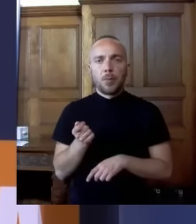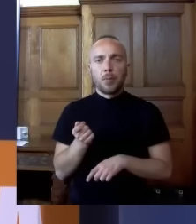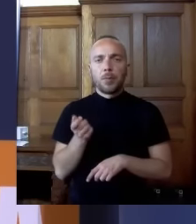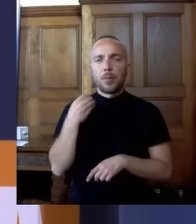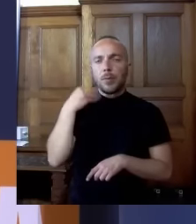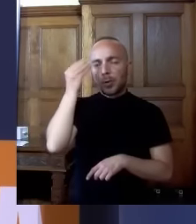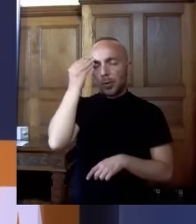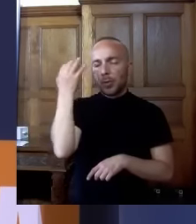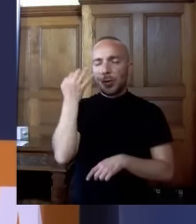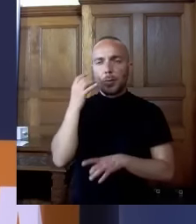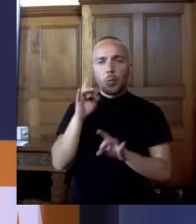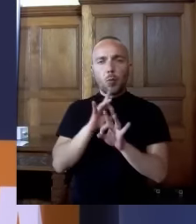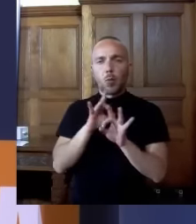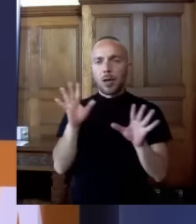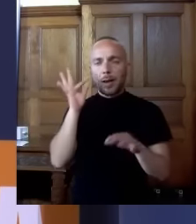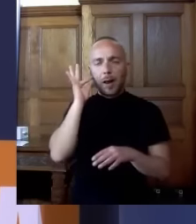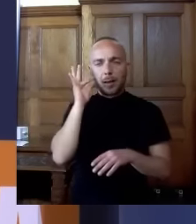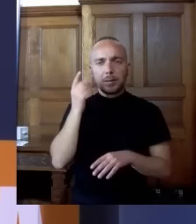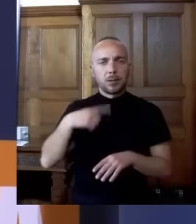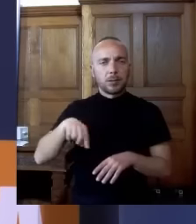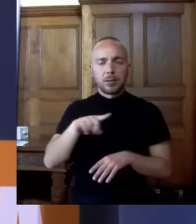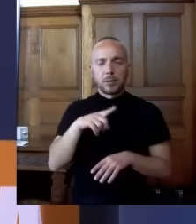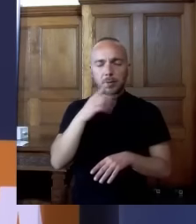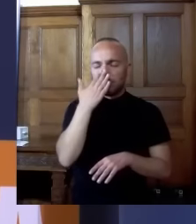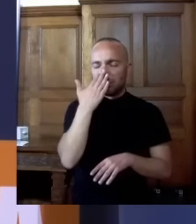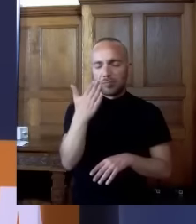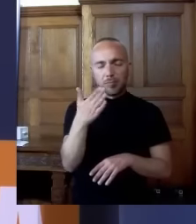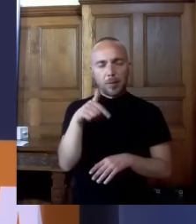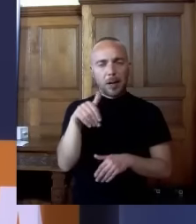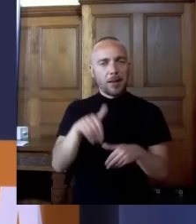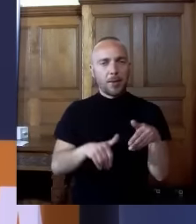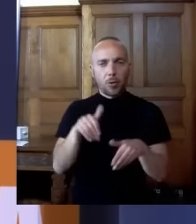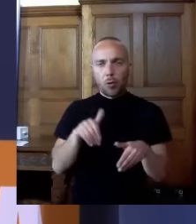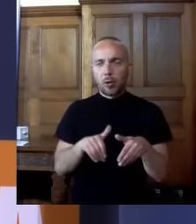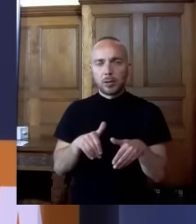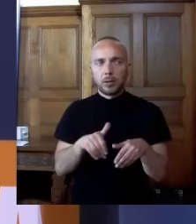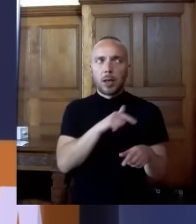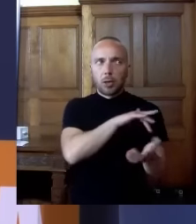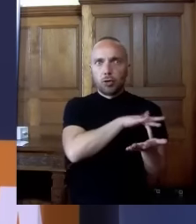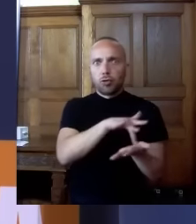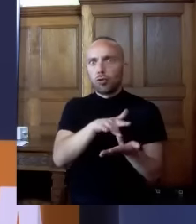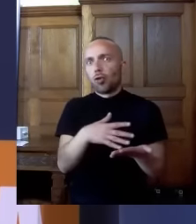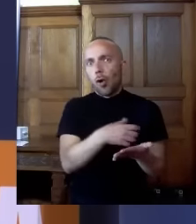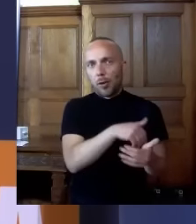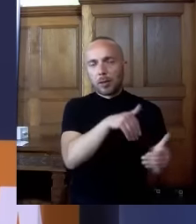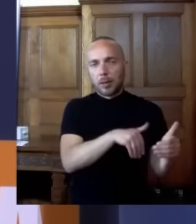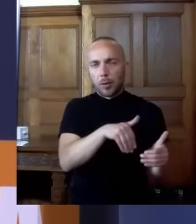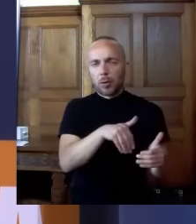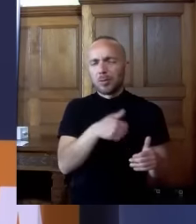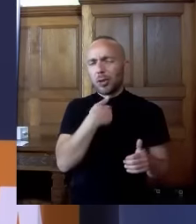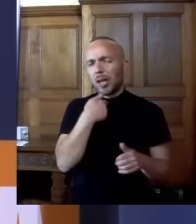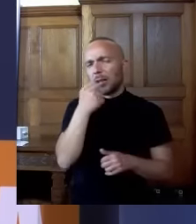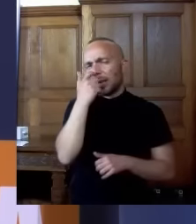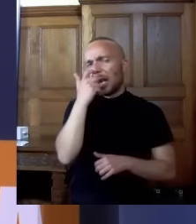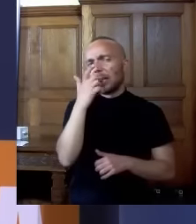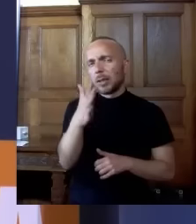que hay que ser muy claras Y muy honestas en estas elecciones en todas pero después de tantos años en los que